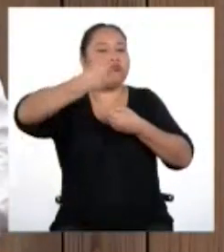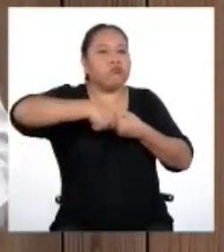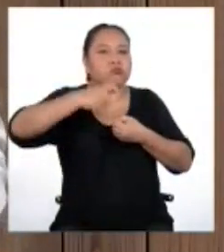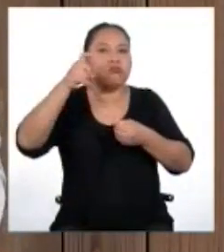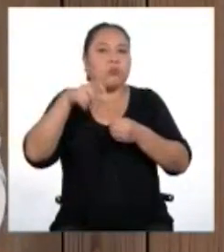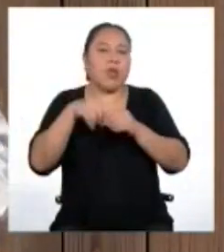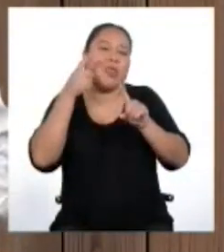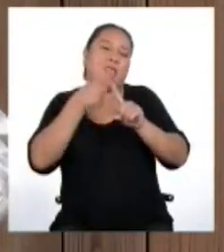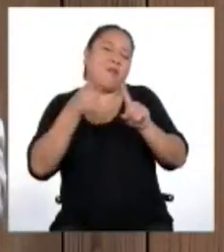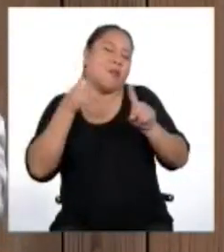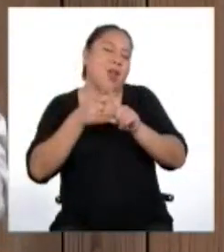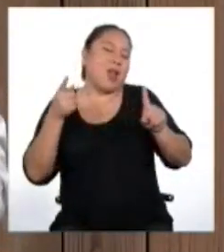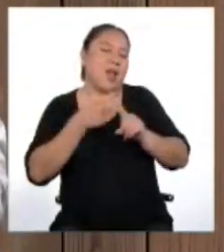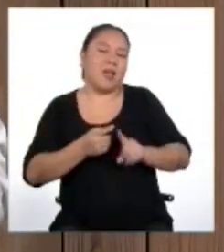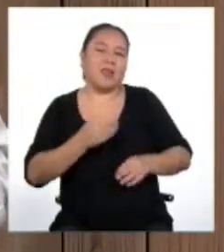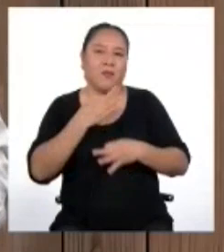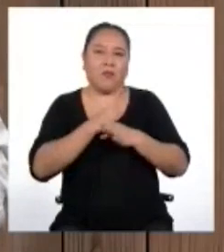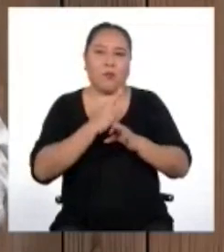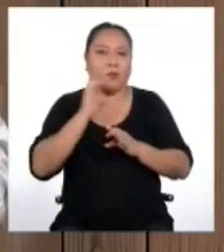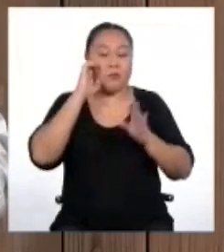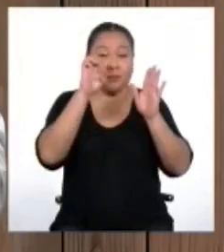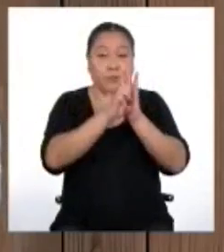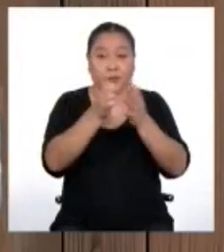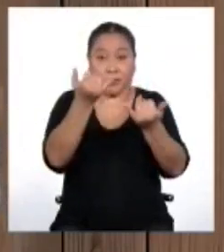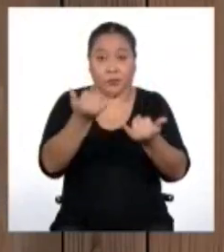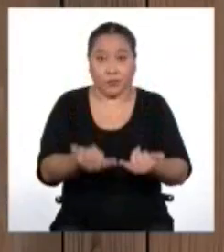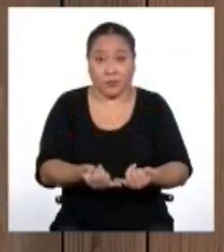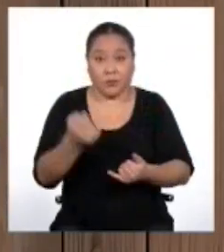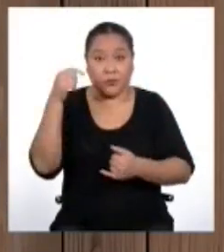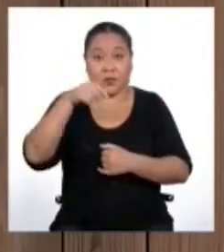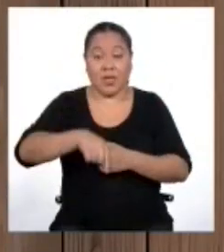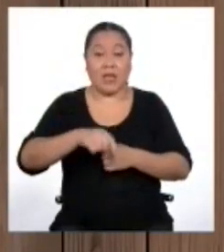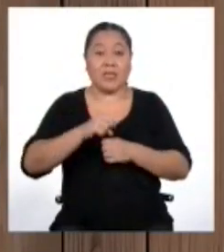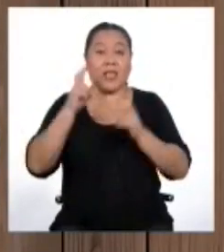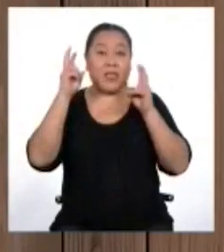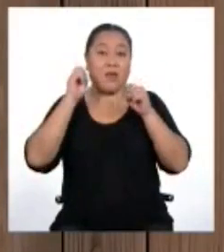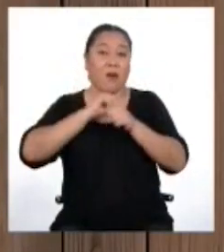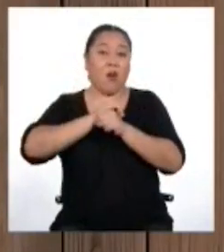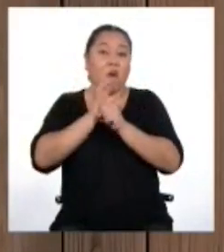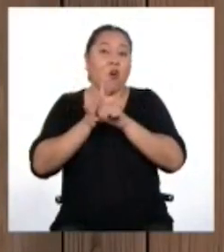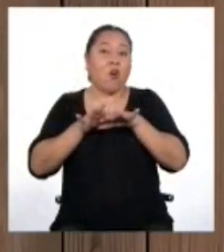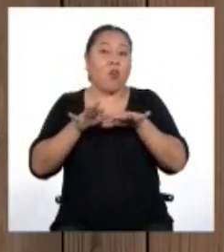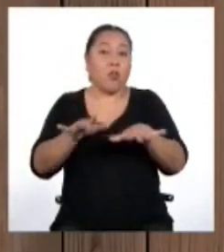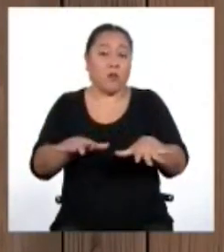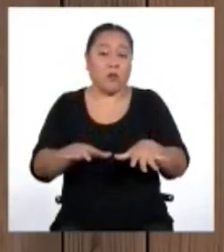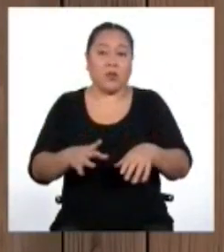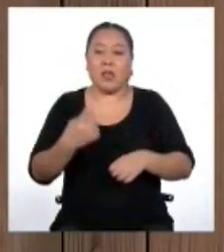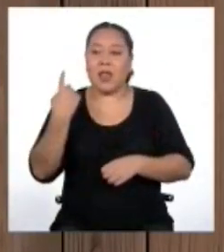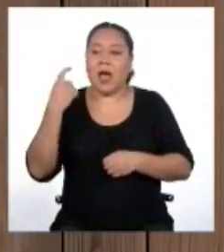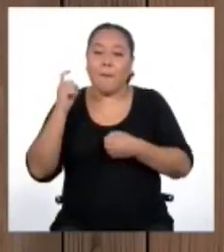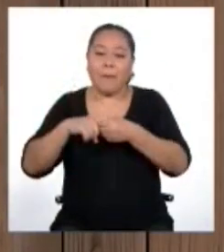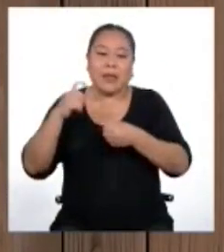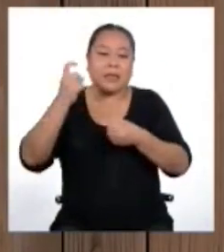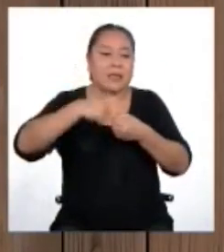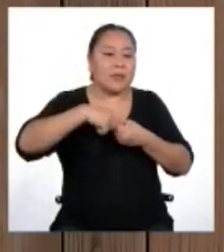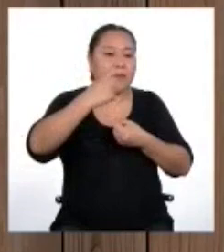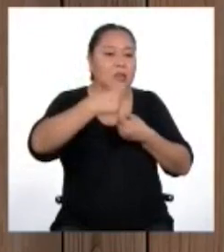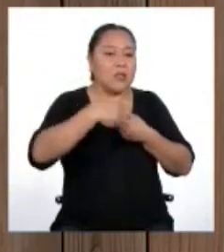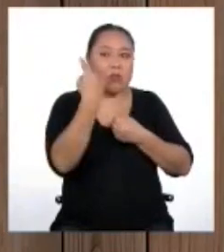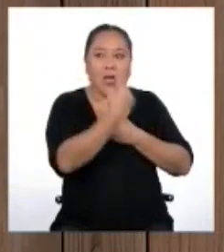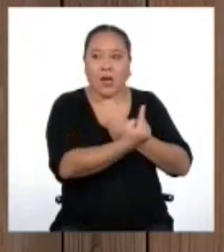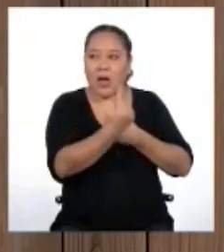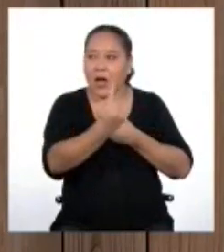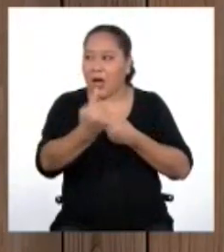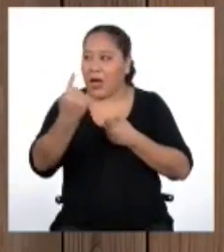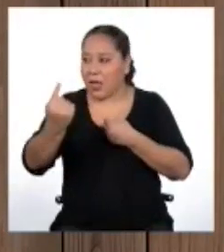formas. Por ejemplo, hoy en día, con todo este tema del coronavirus, la participación de cada uno, de cada